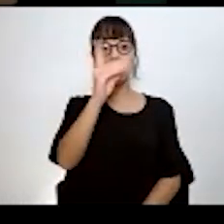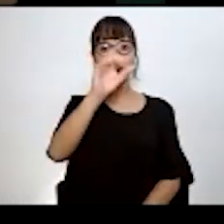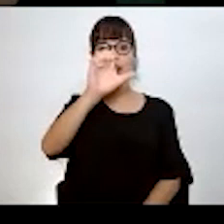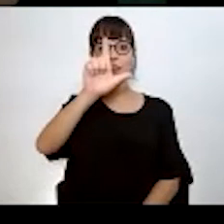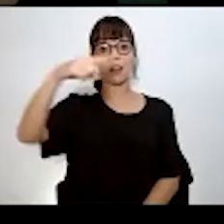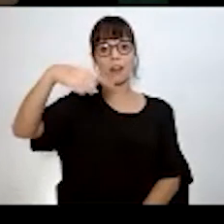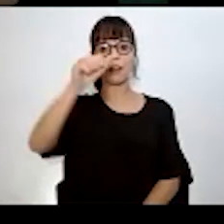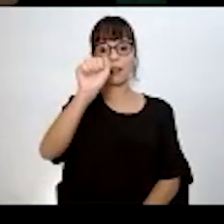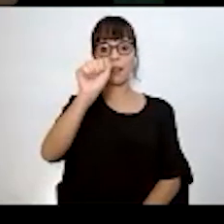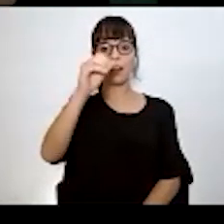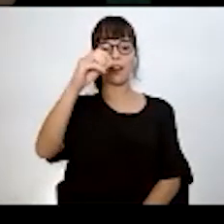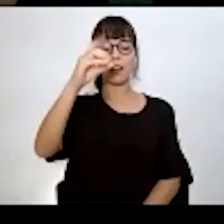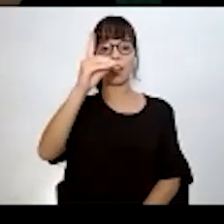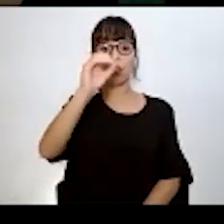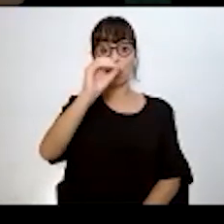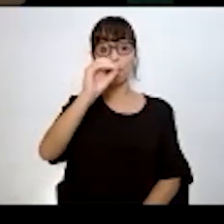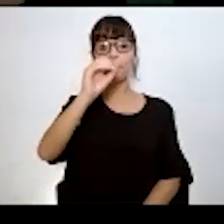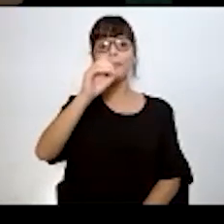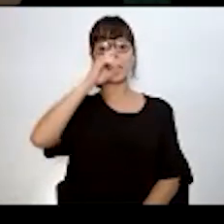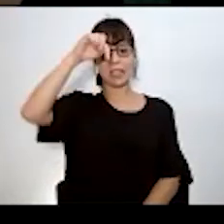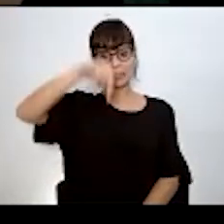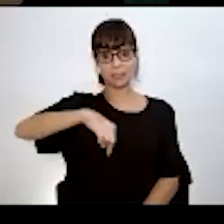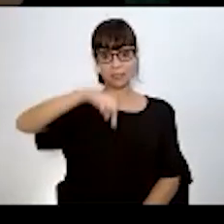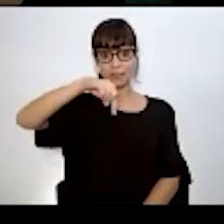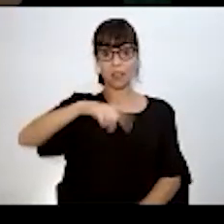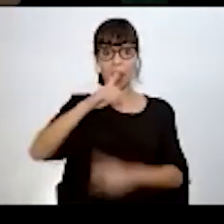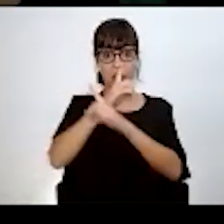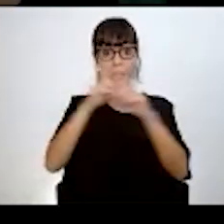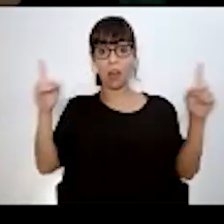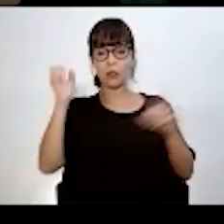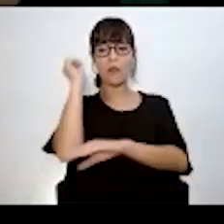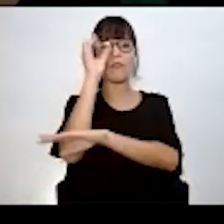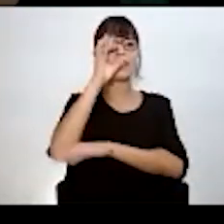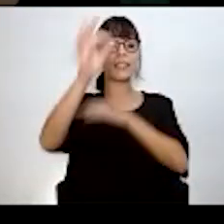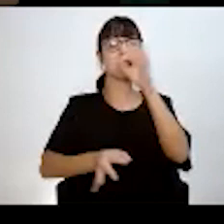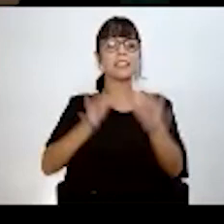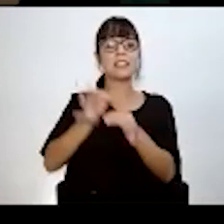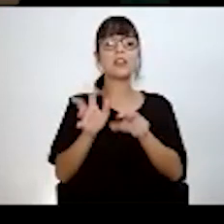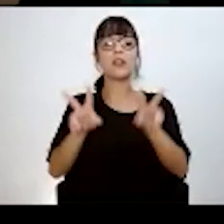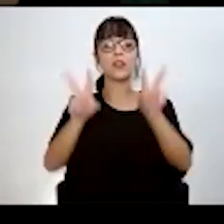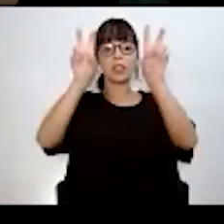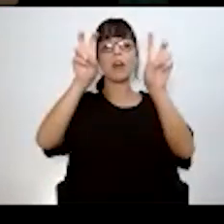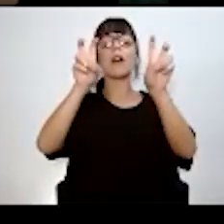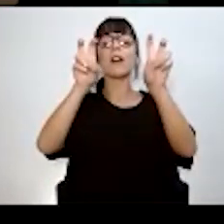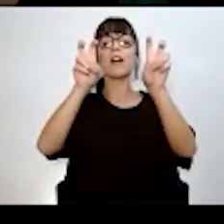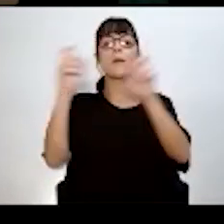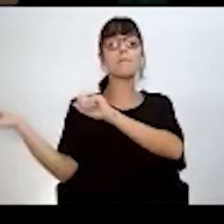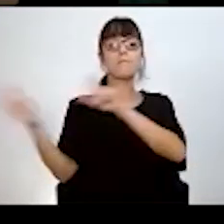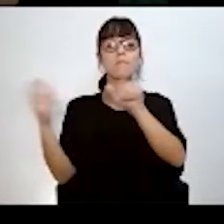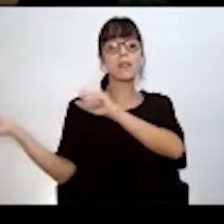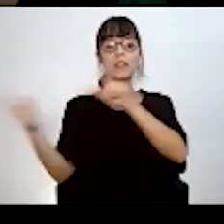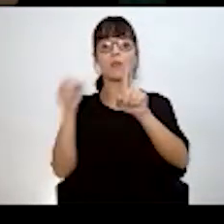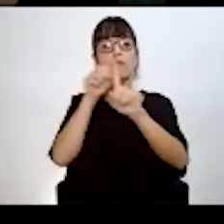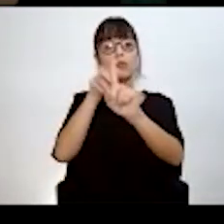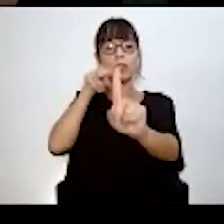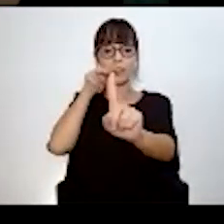año es migraciones miradas desde una arqueología insular. Y hoy tenemos un invitado que no necesita